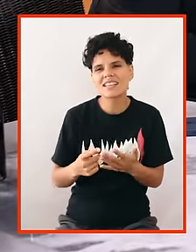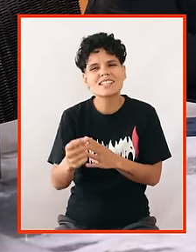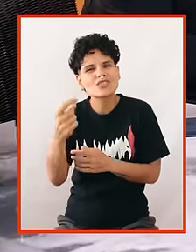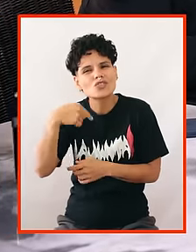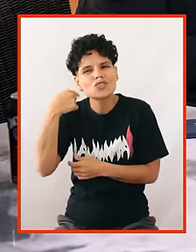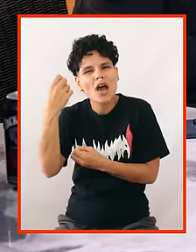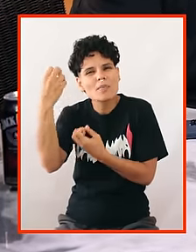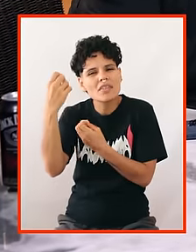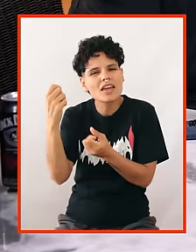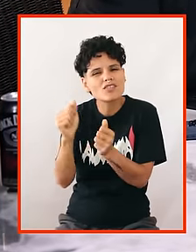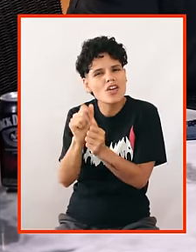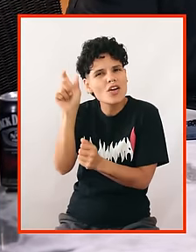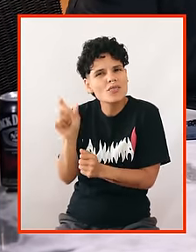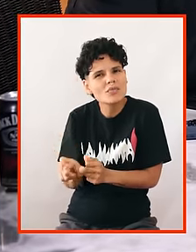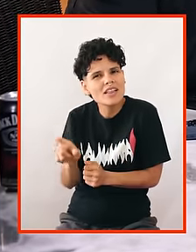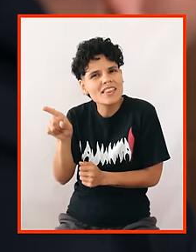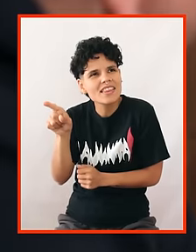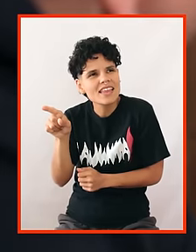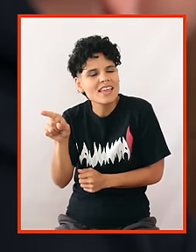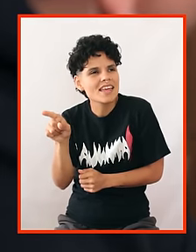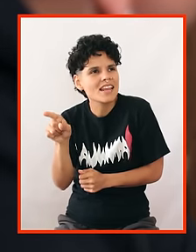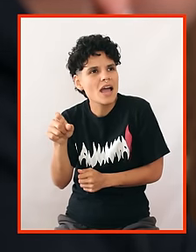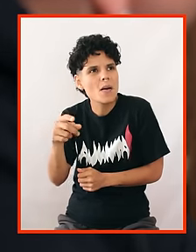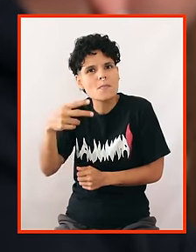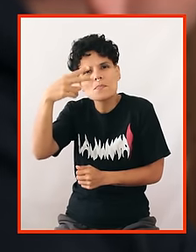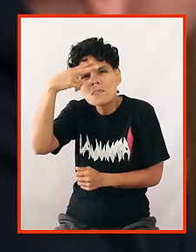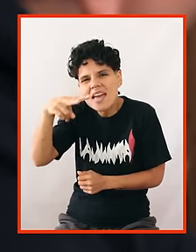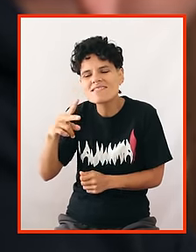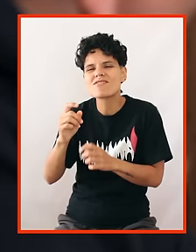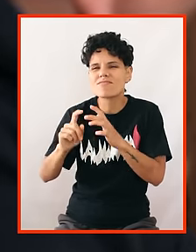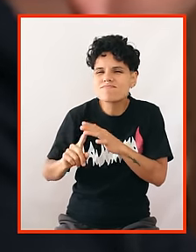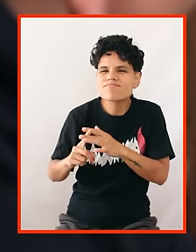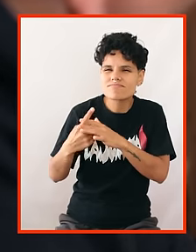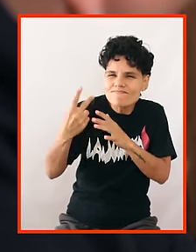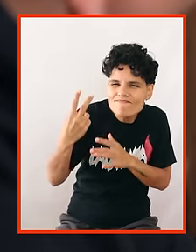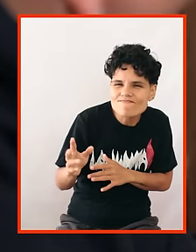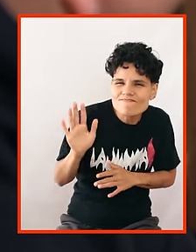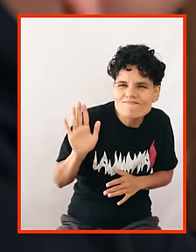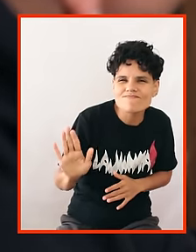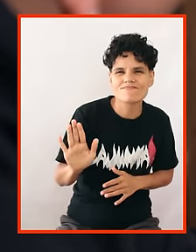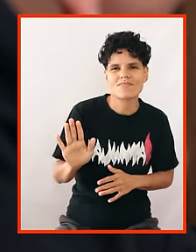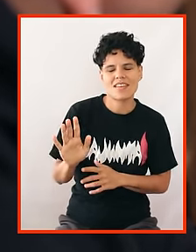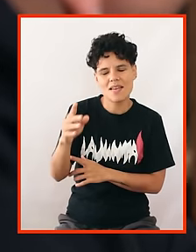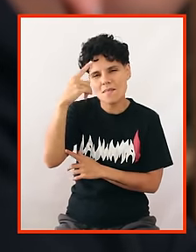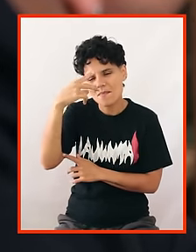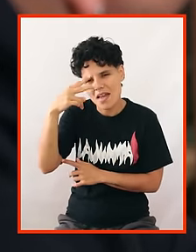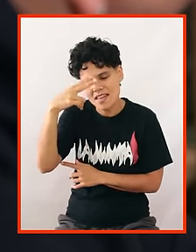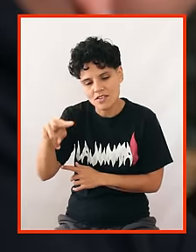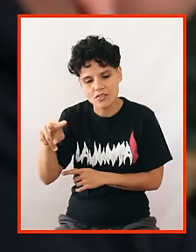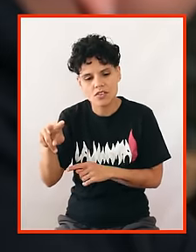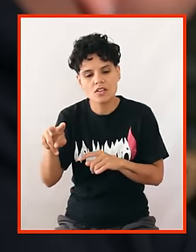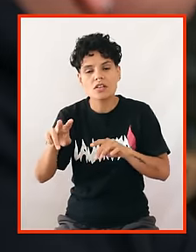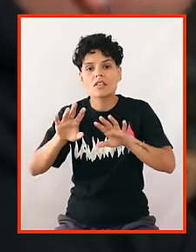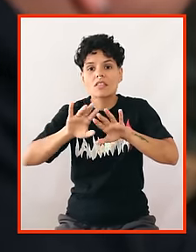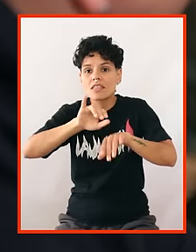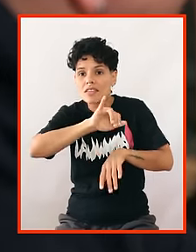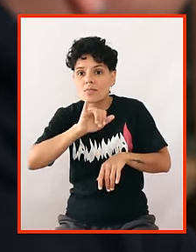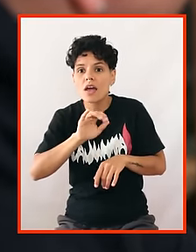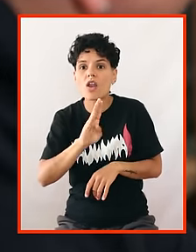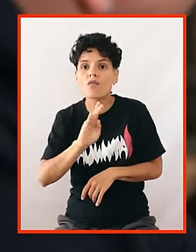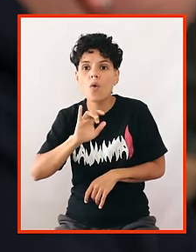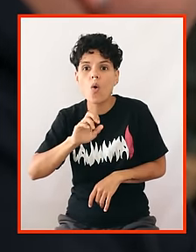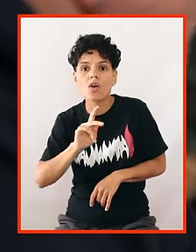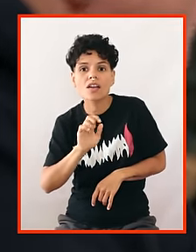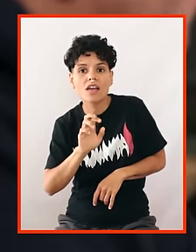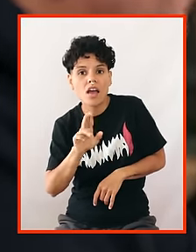participar con él y aprender de la música mexicana, nosotros siempre como que habíamos querido hincarle el diente a la música de raíz mexicana y como que no habíamos podido. Y cuando paramos de tocar con